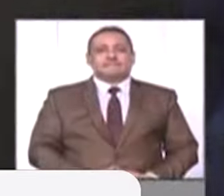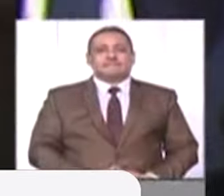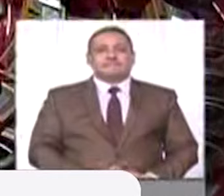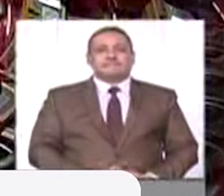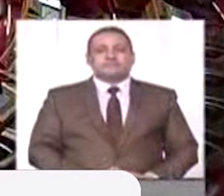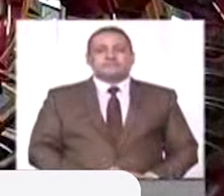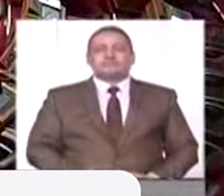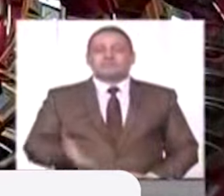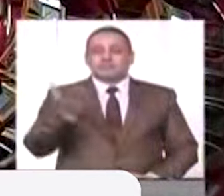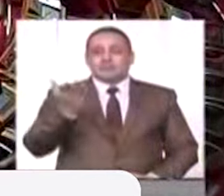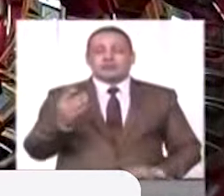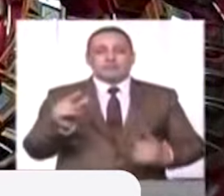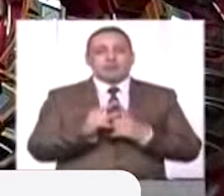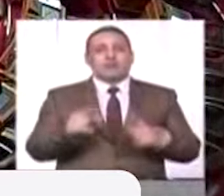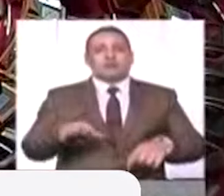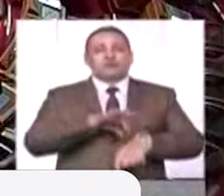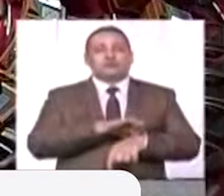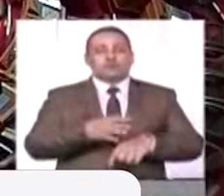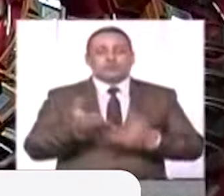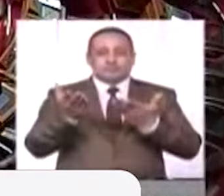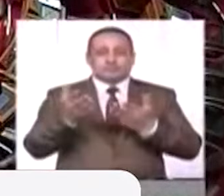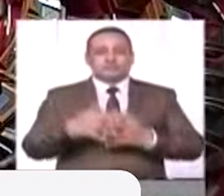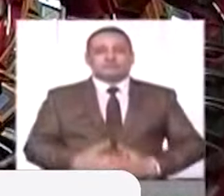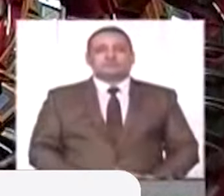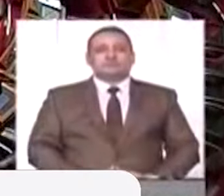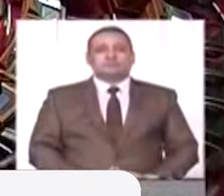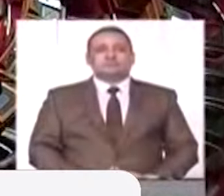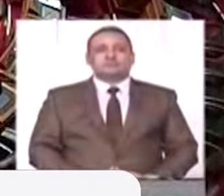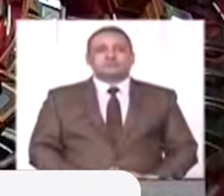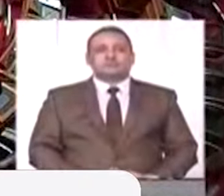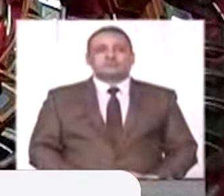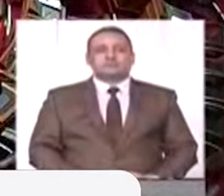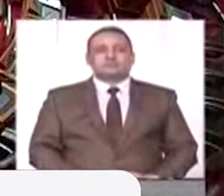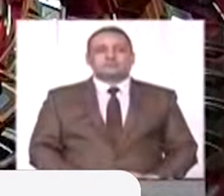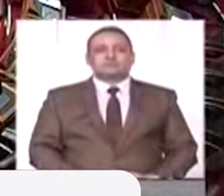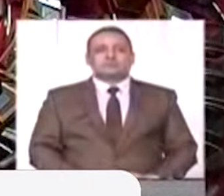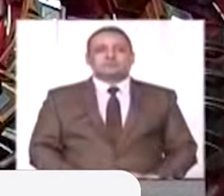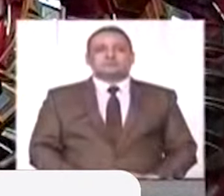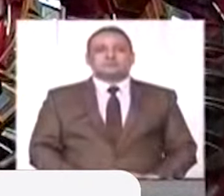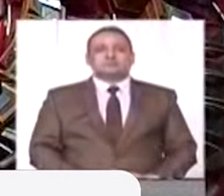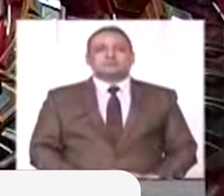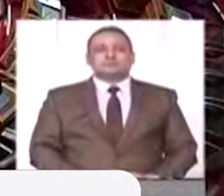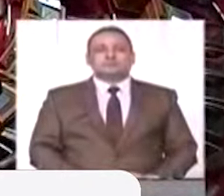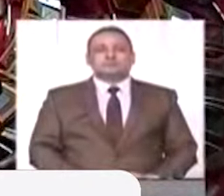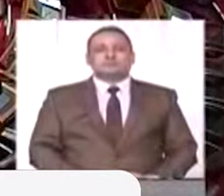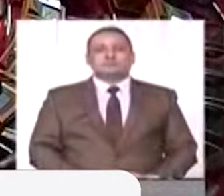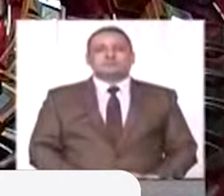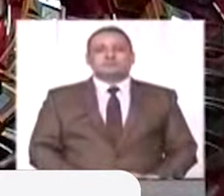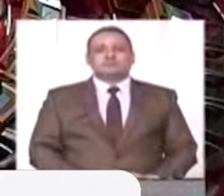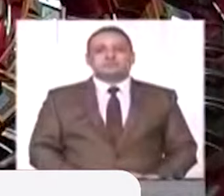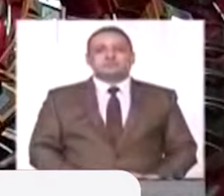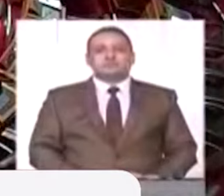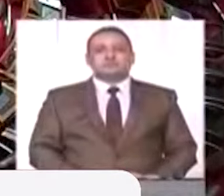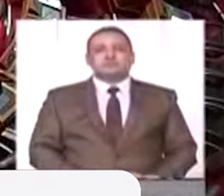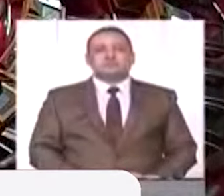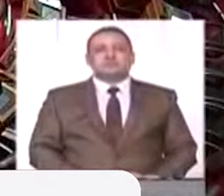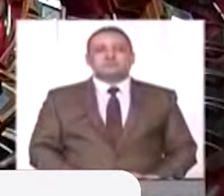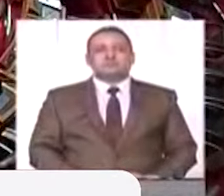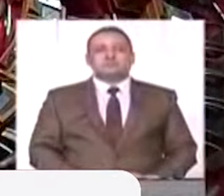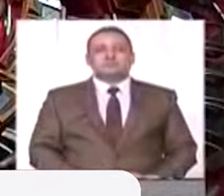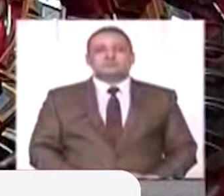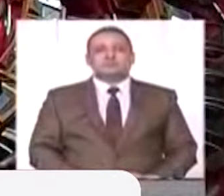Bien, Karina, han sido las palabras de la magistrada Inés Tello. Hay que recordar una vez más